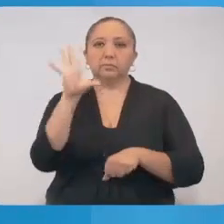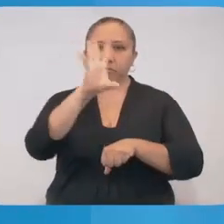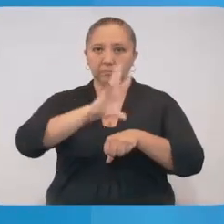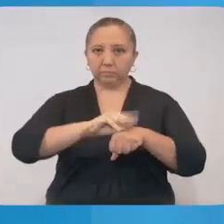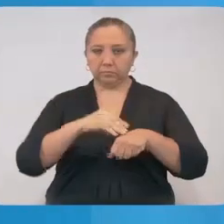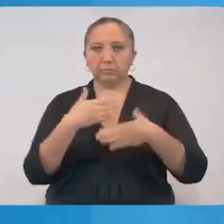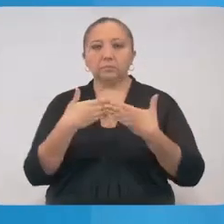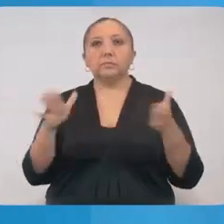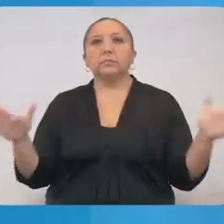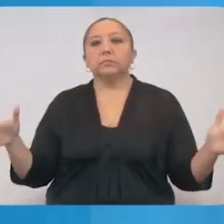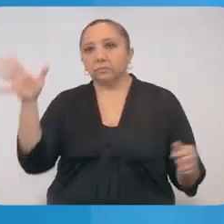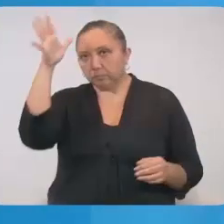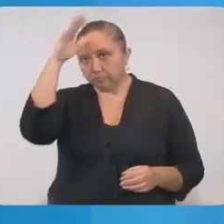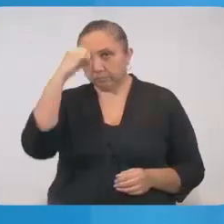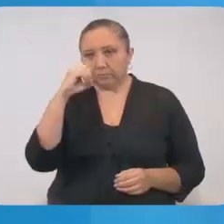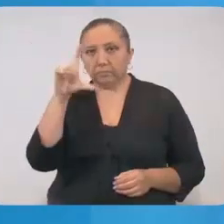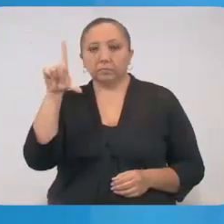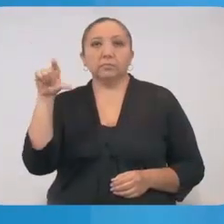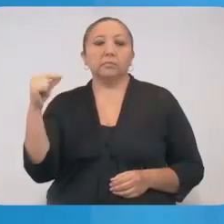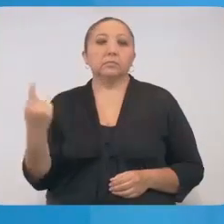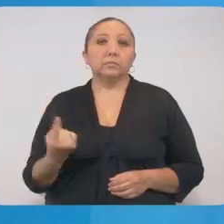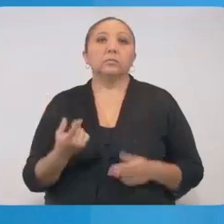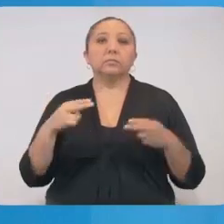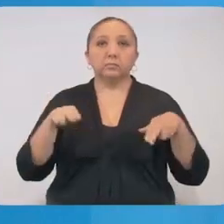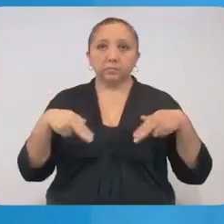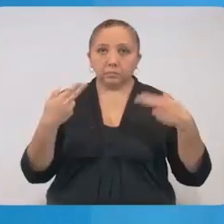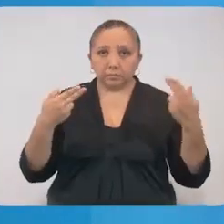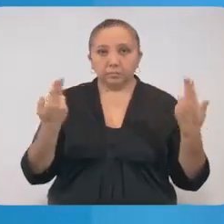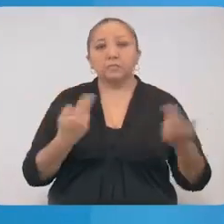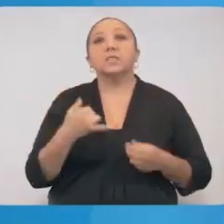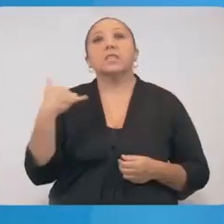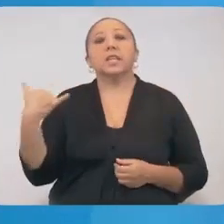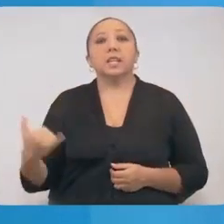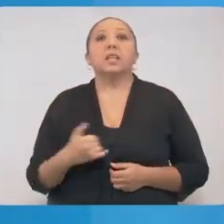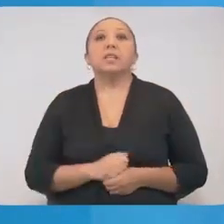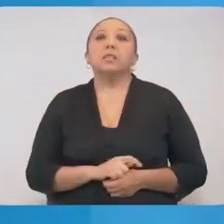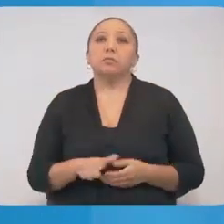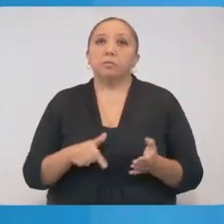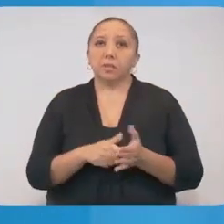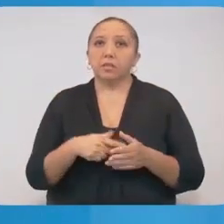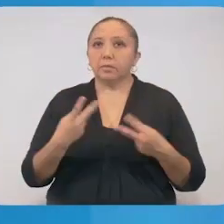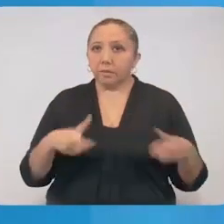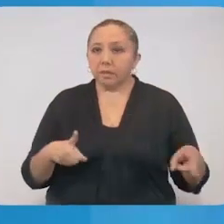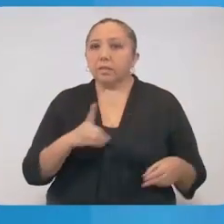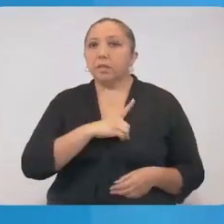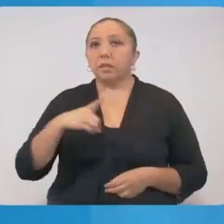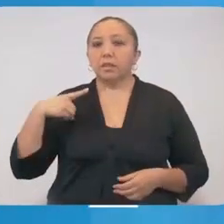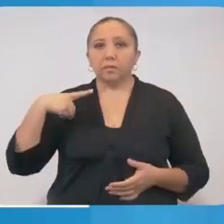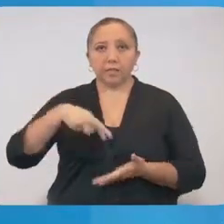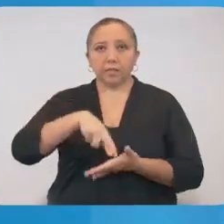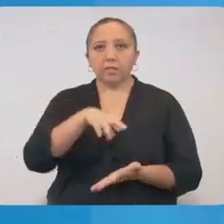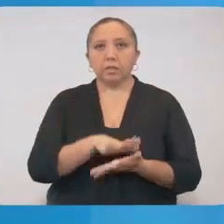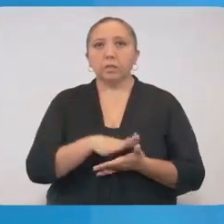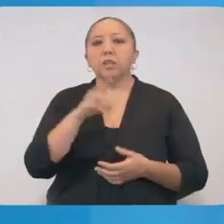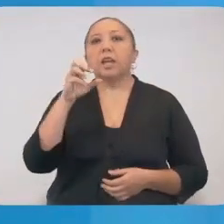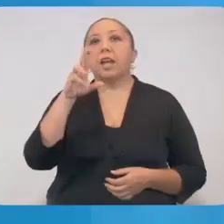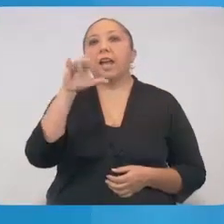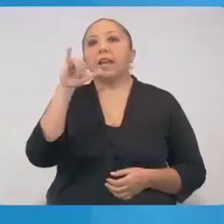acuerdo a la ola que les corresponda, los comercios y establecimientos deben inscribirse en el micrositio